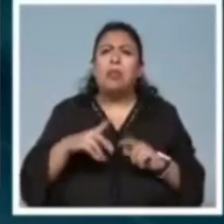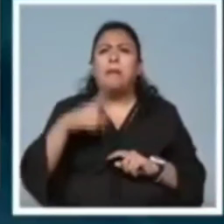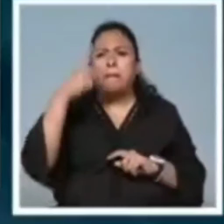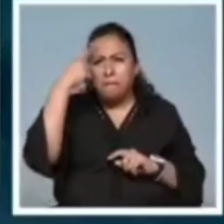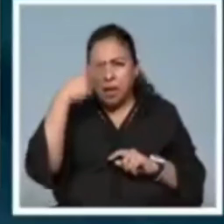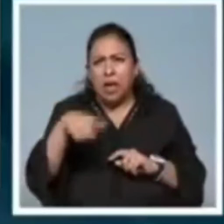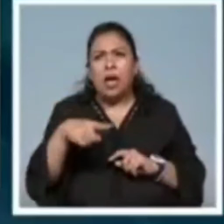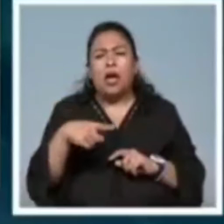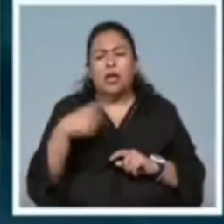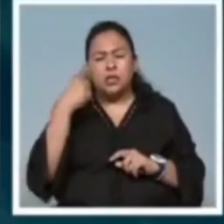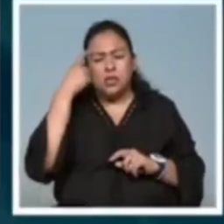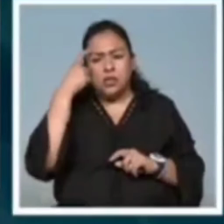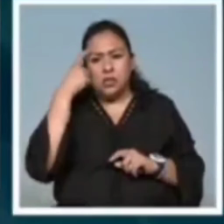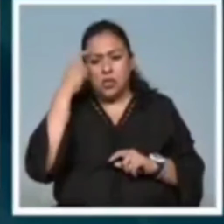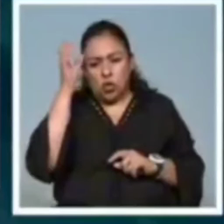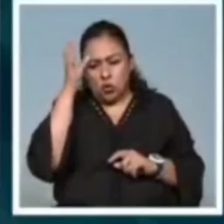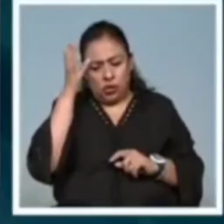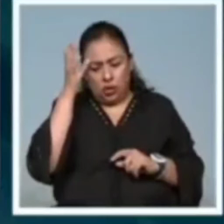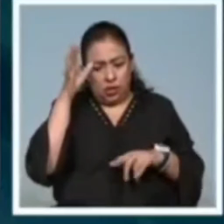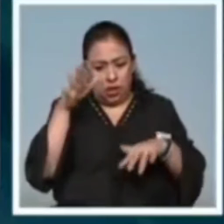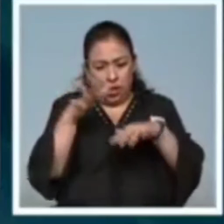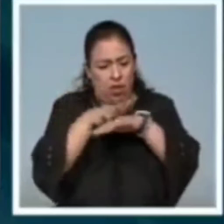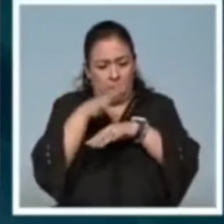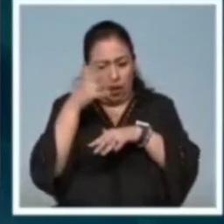que mueva sus conciencias.